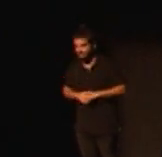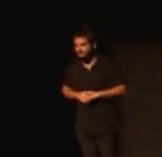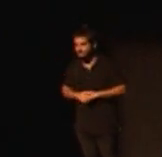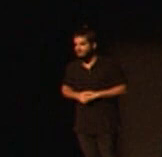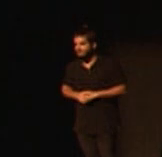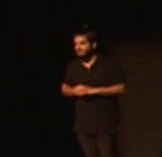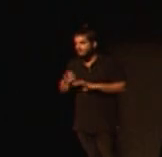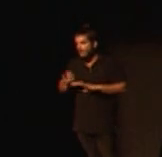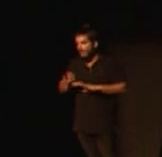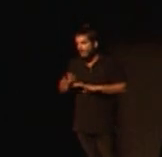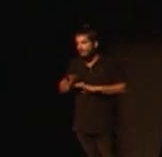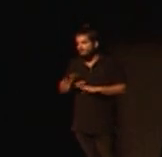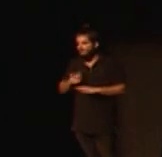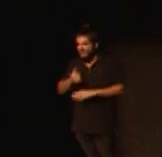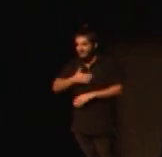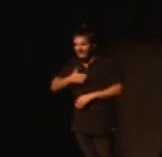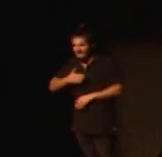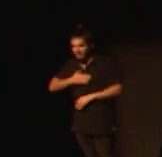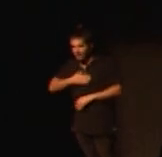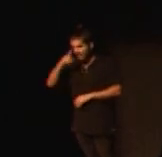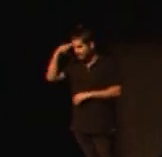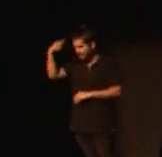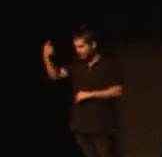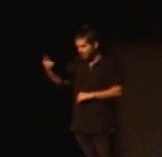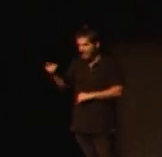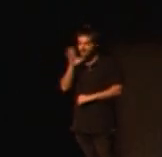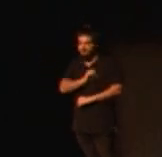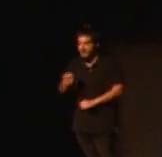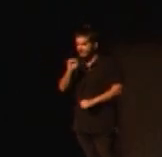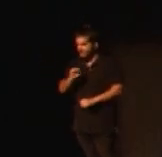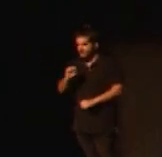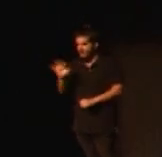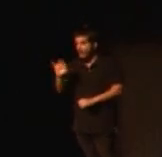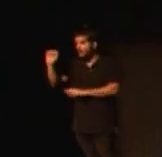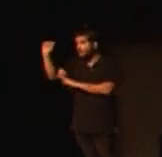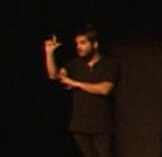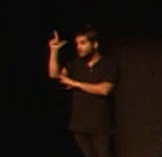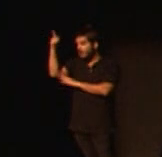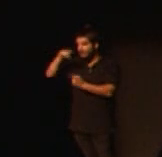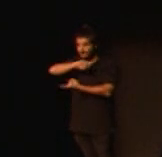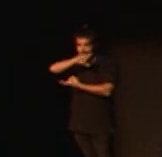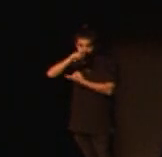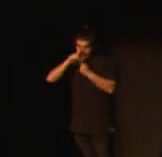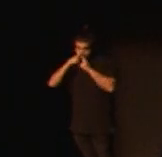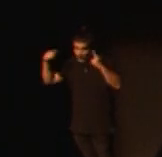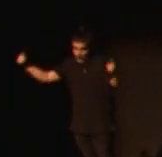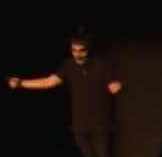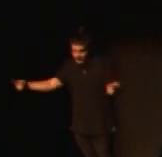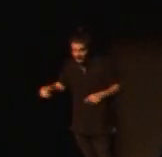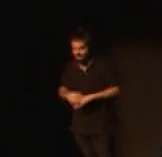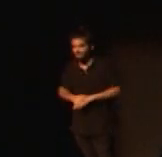patrimonio cultural excepcional, porque seamos la tierra con más horas de sol al año de toda Europa, tampoco por nuestra